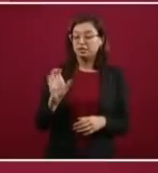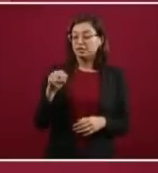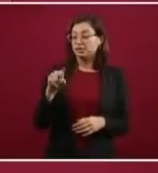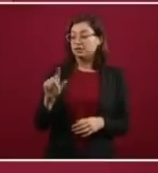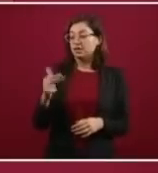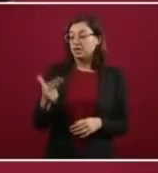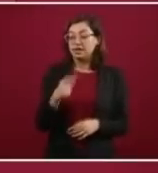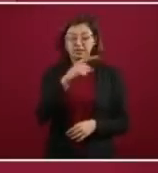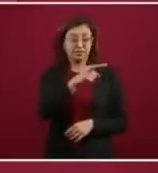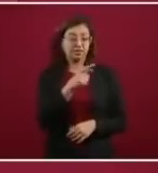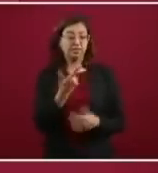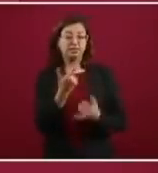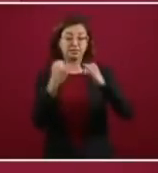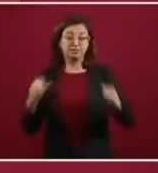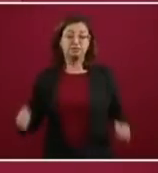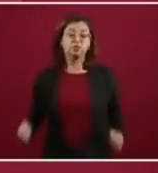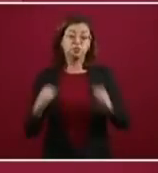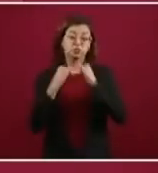dedicado